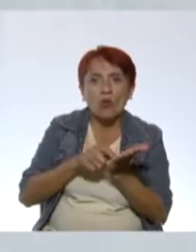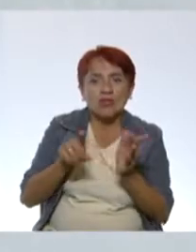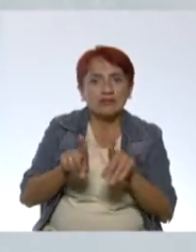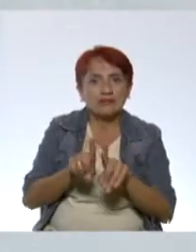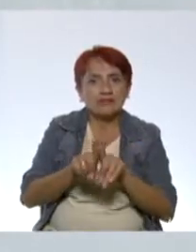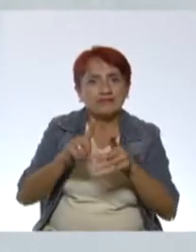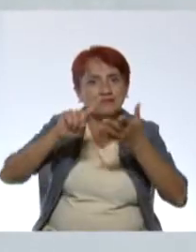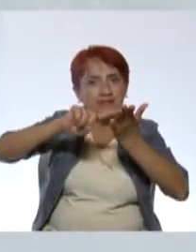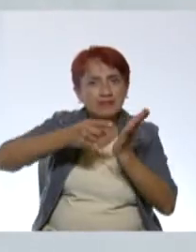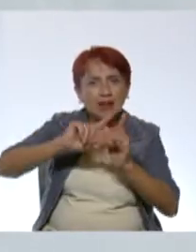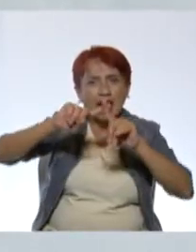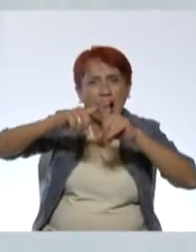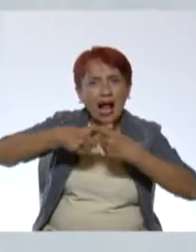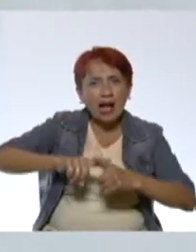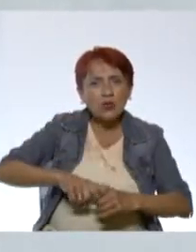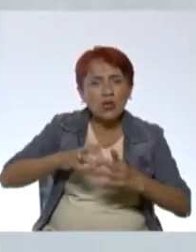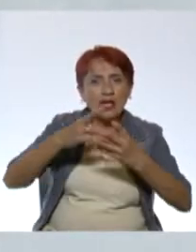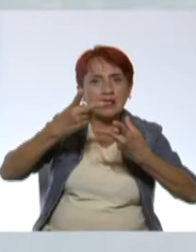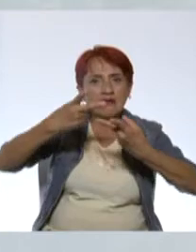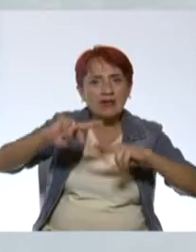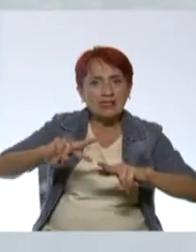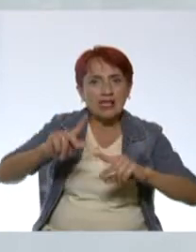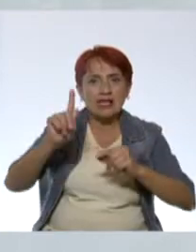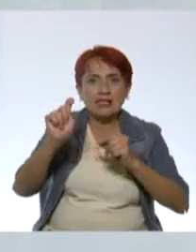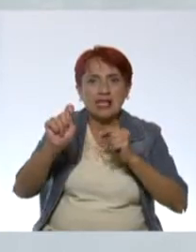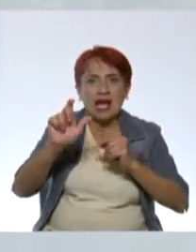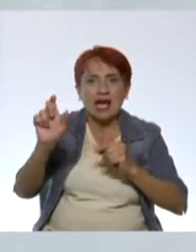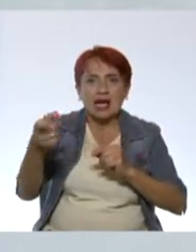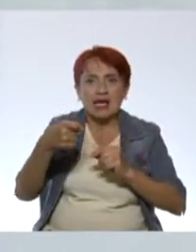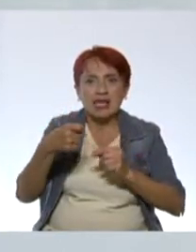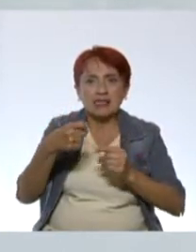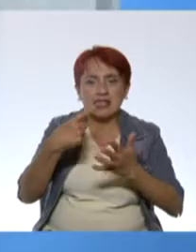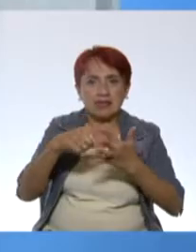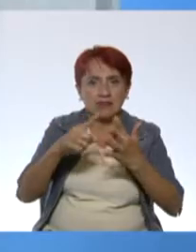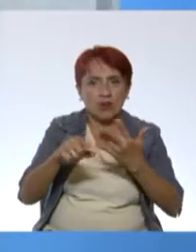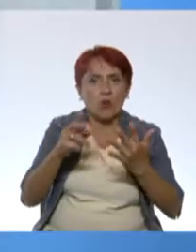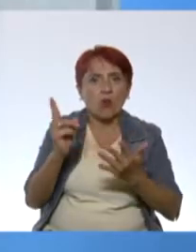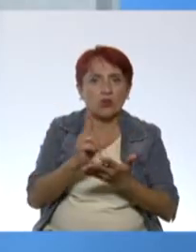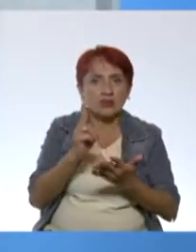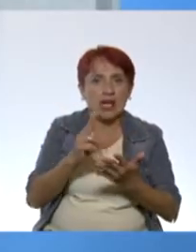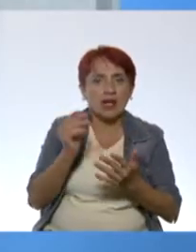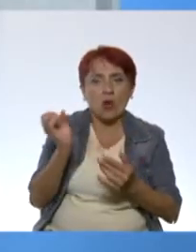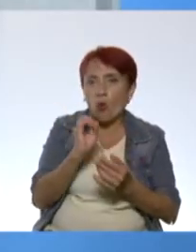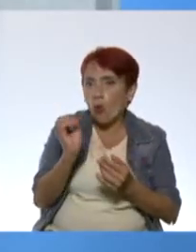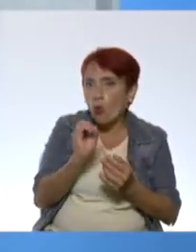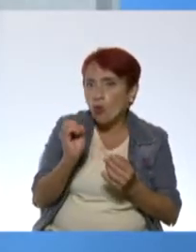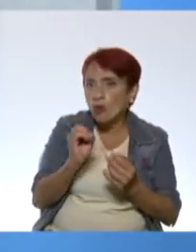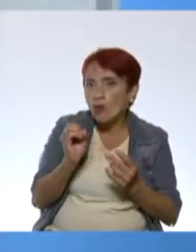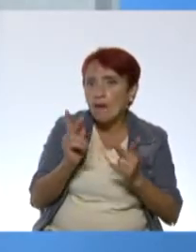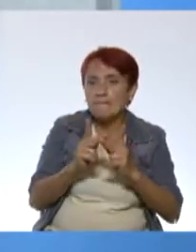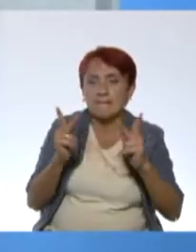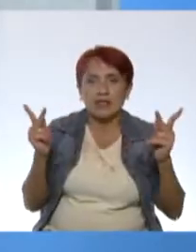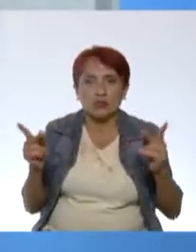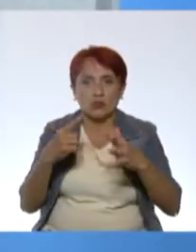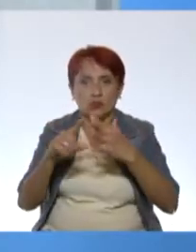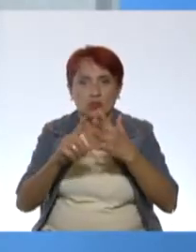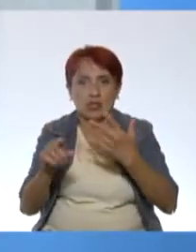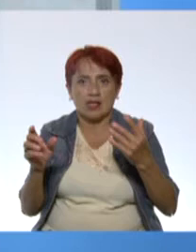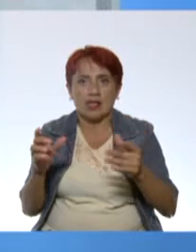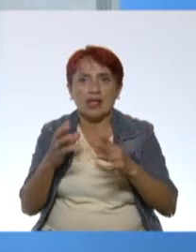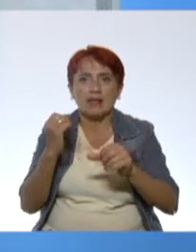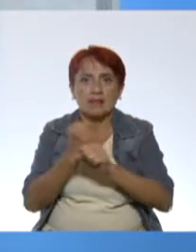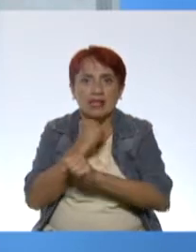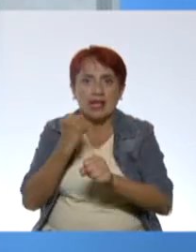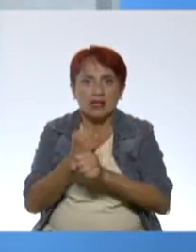hacer este cálculo de el inverso de una tangente, también puedes utilizarla o buscarla por las tablas y trabajar